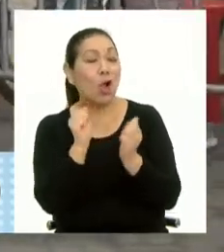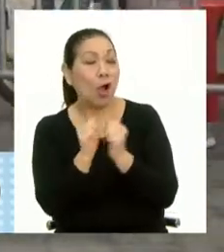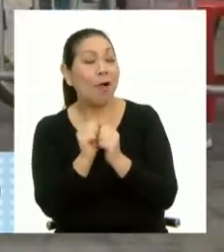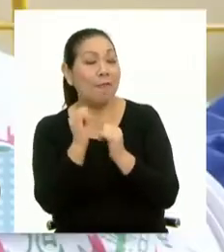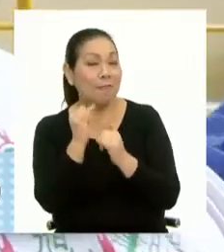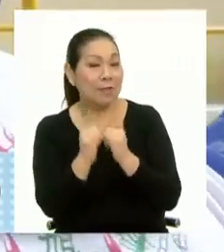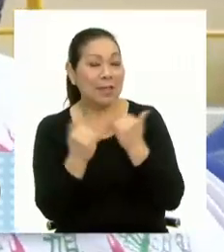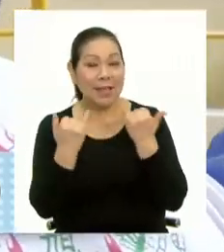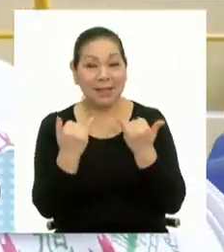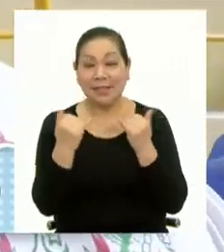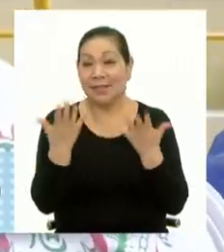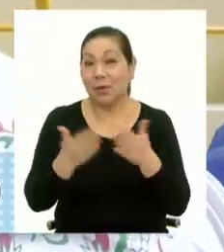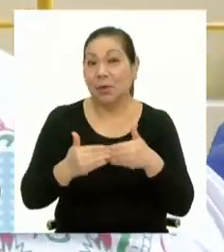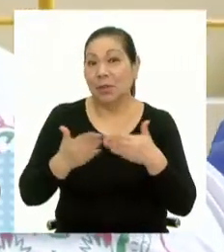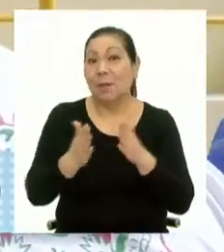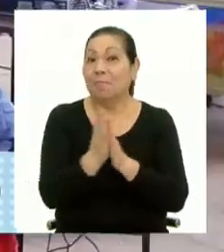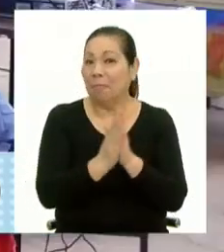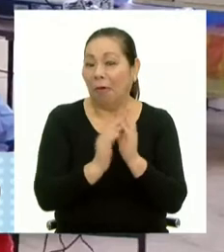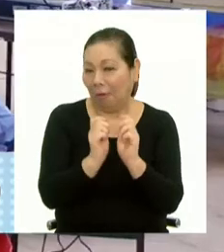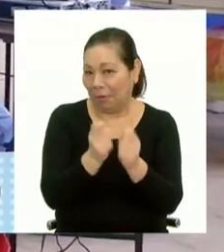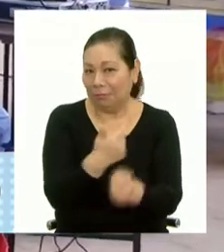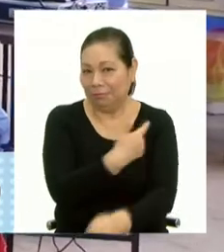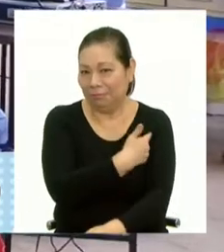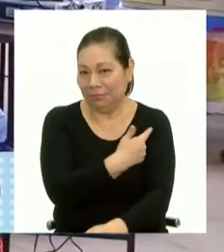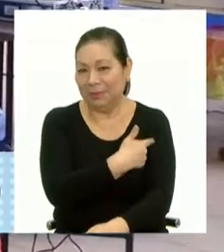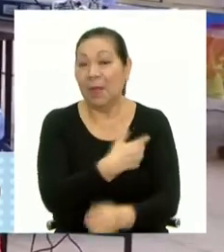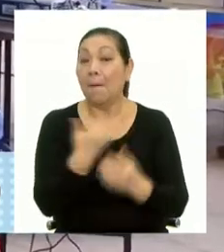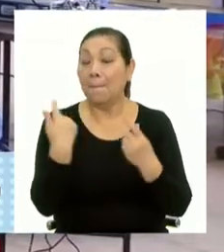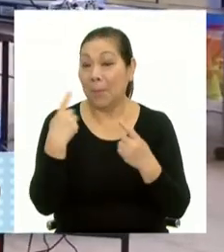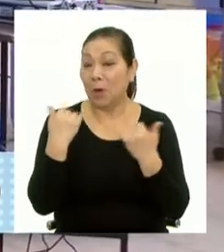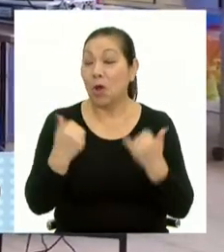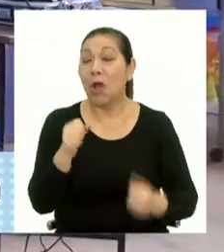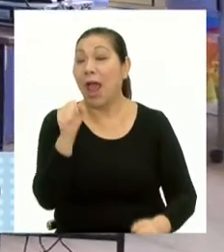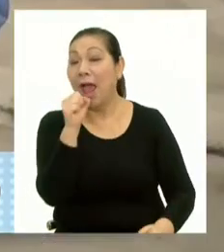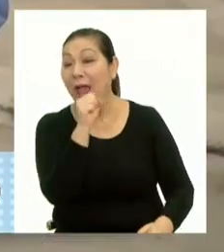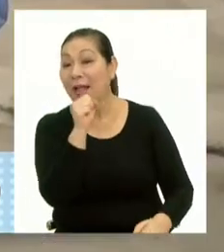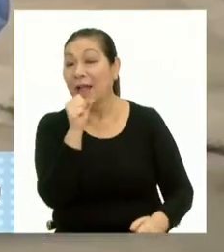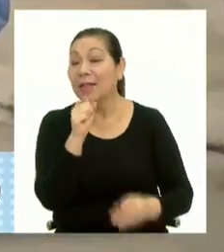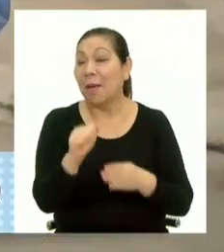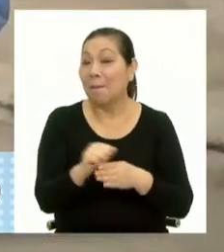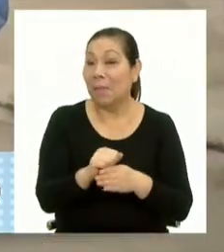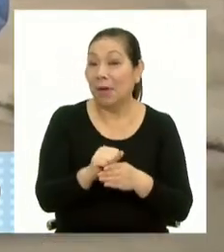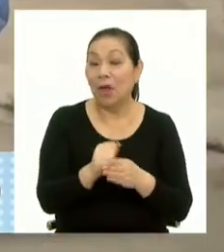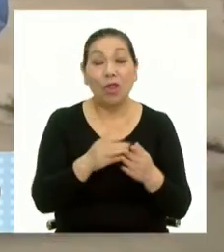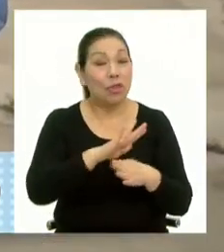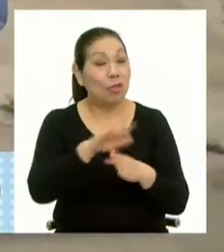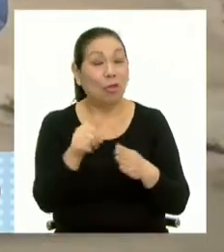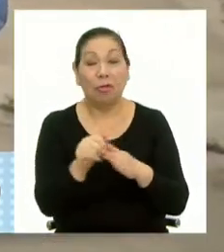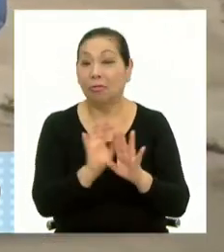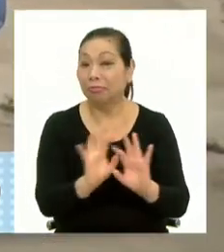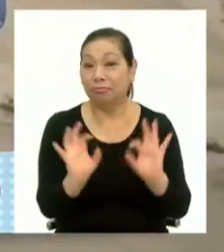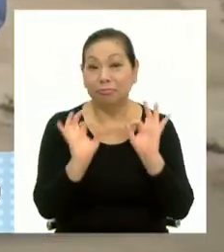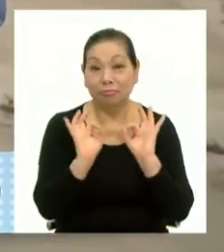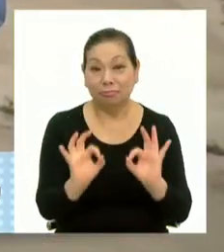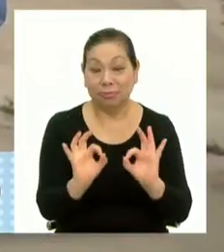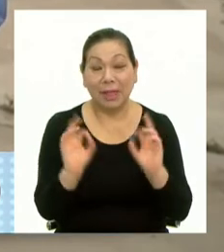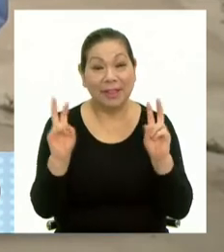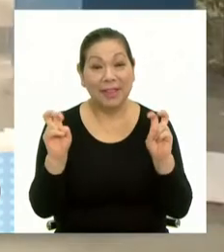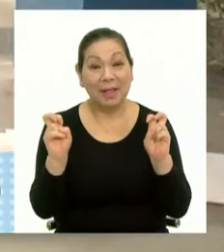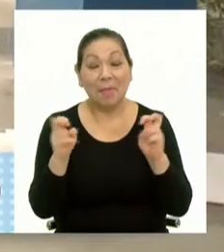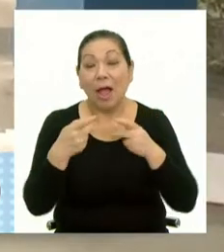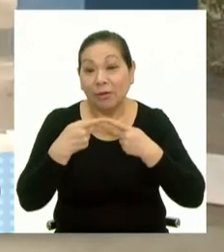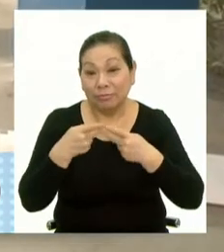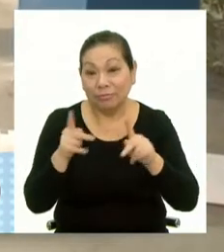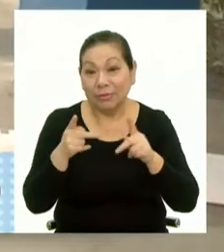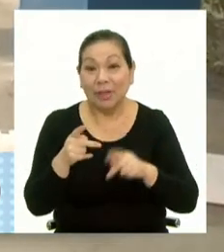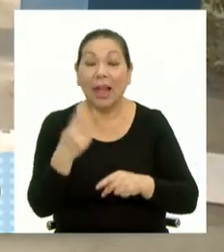fin con este enorme beneficio. Por ahora canta, ensaya y va dejando todo listo para lanzar su tema motivacional